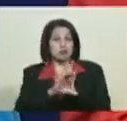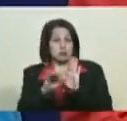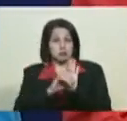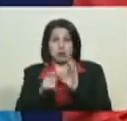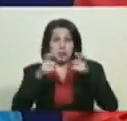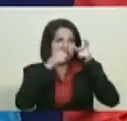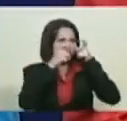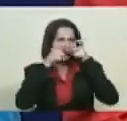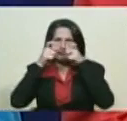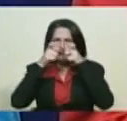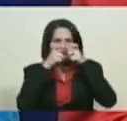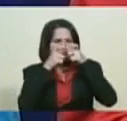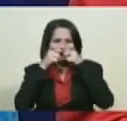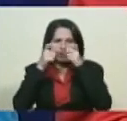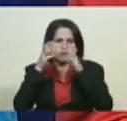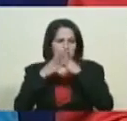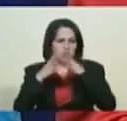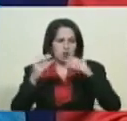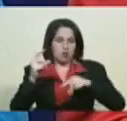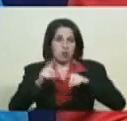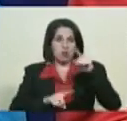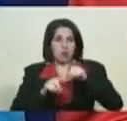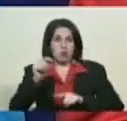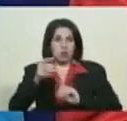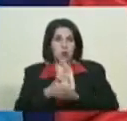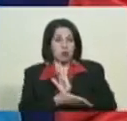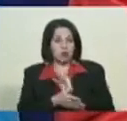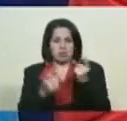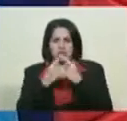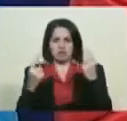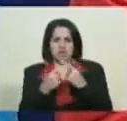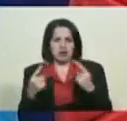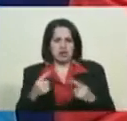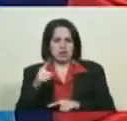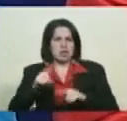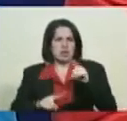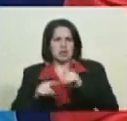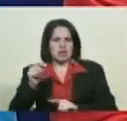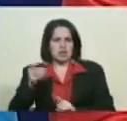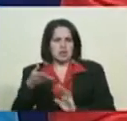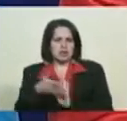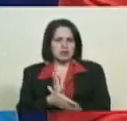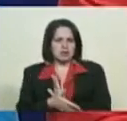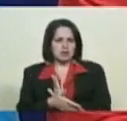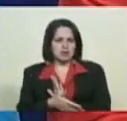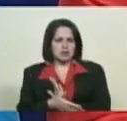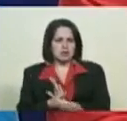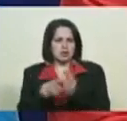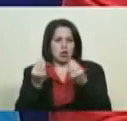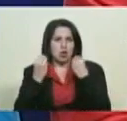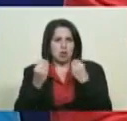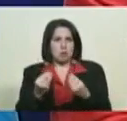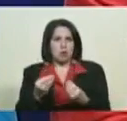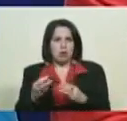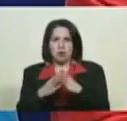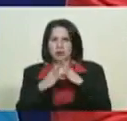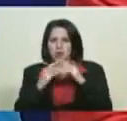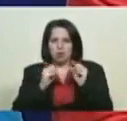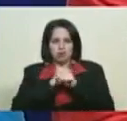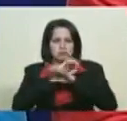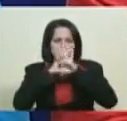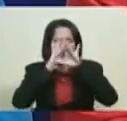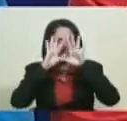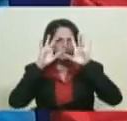vigilante que cada uno de esos eventos electorales de diversa naturaleza puedan llevarse a cabo con total